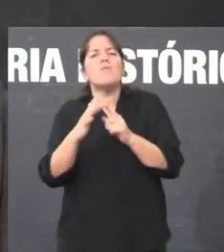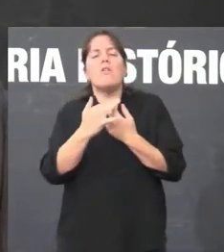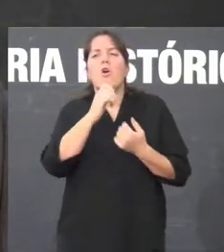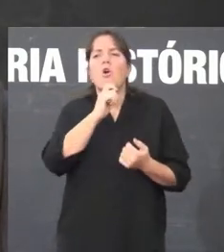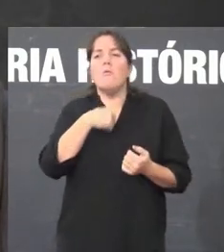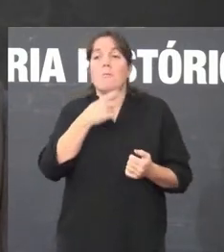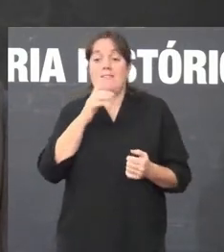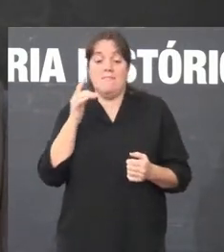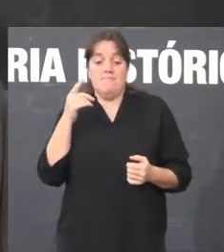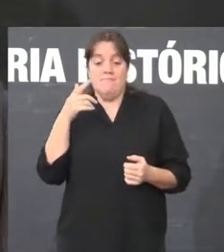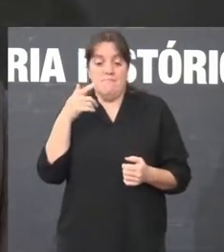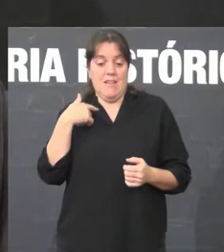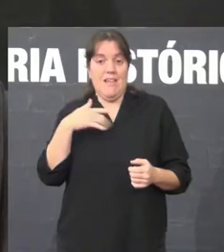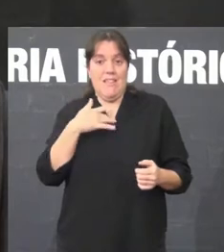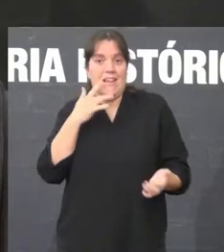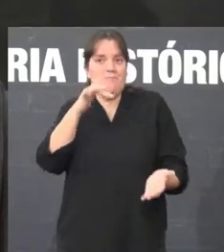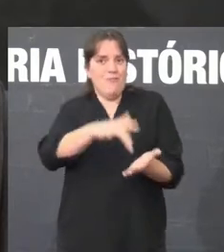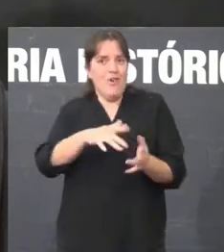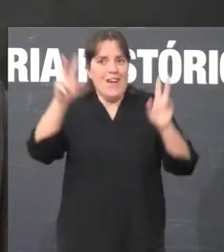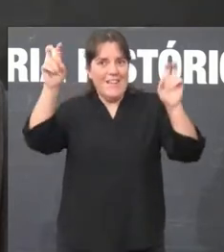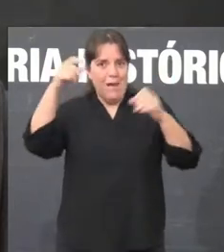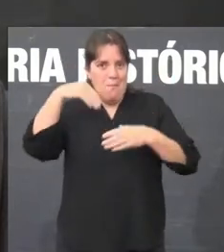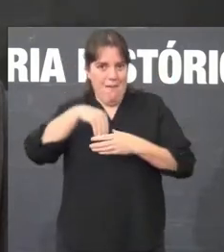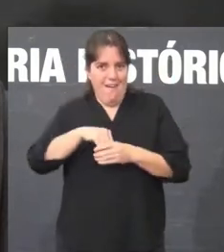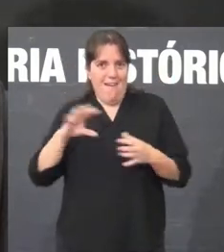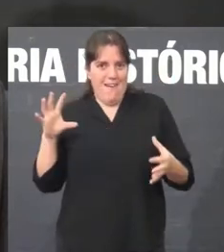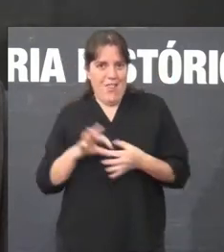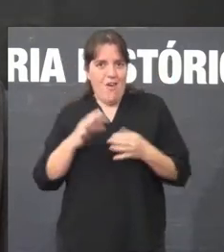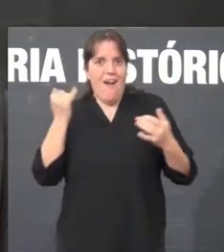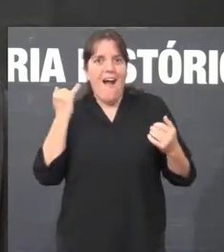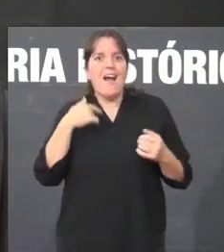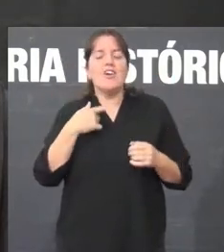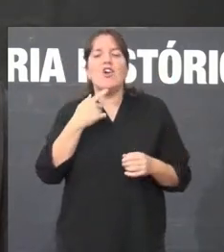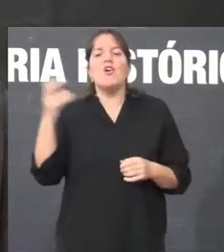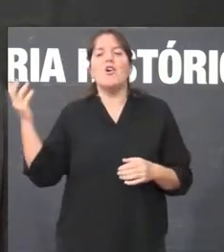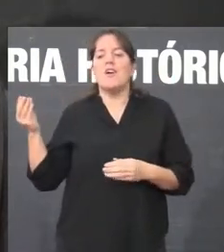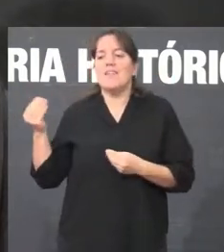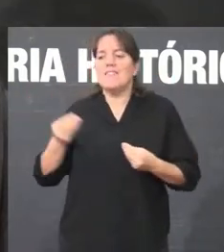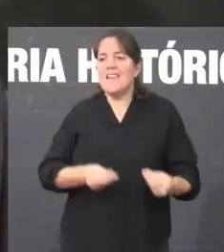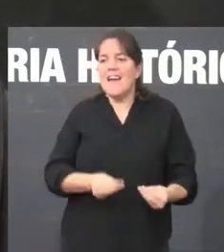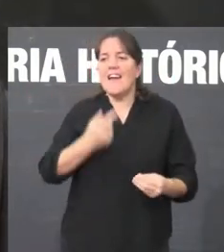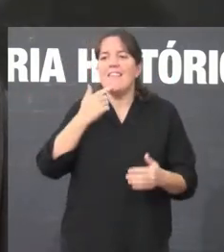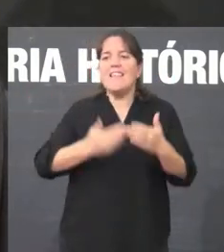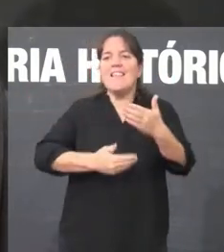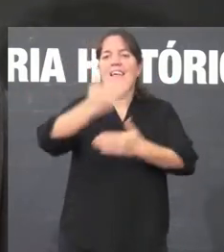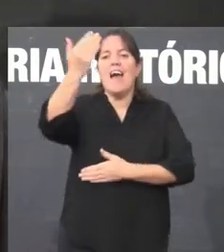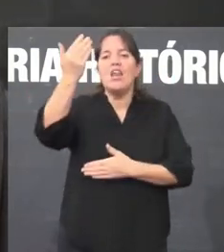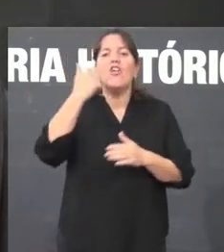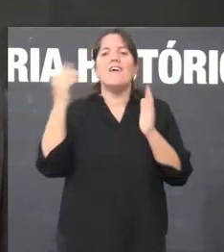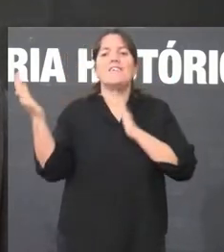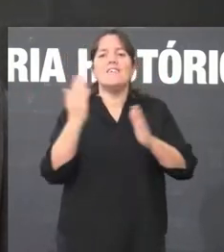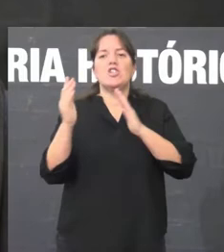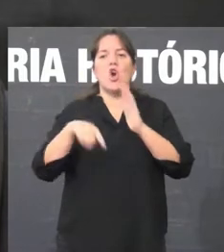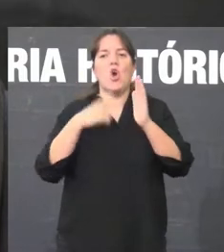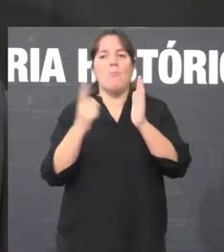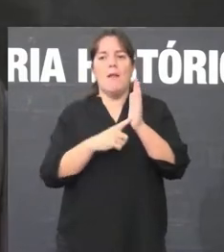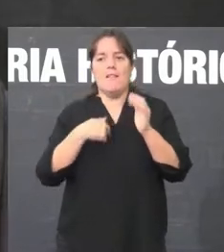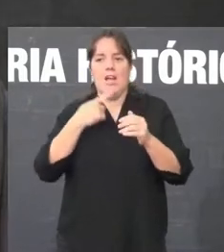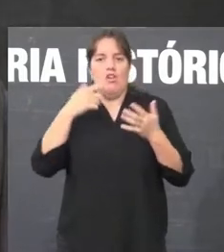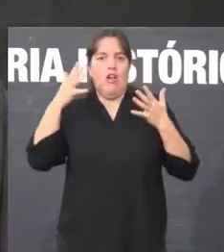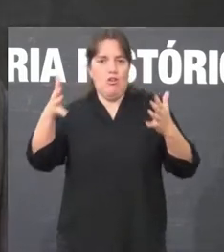caso co que estamos falando hoxe aquí, trouxen a intervención do Diario de Sesións completa, que non lle